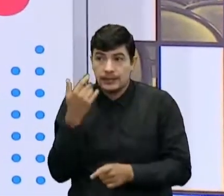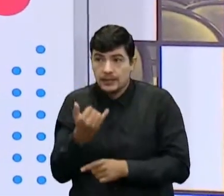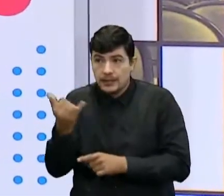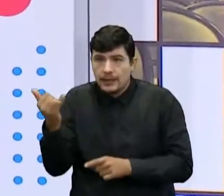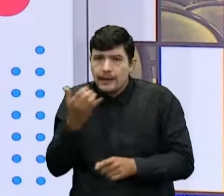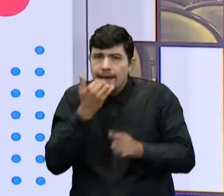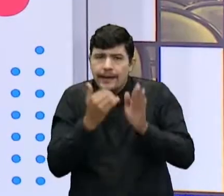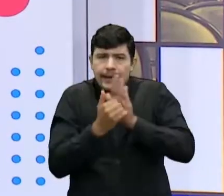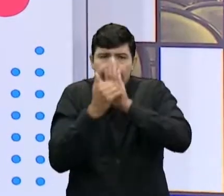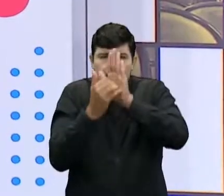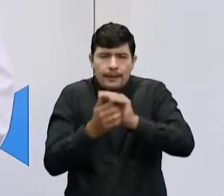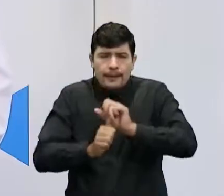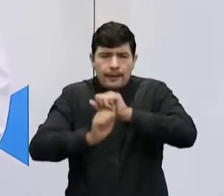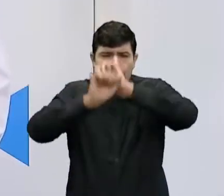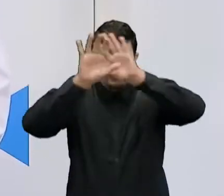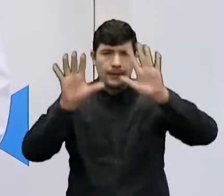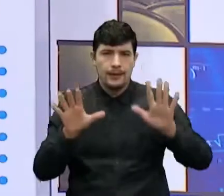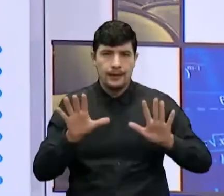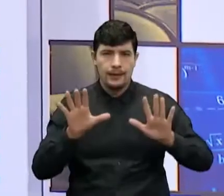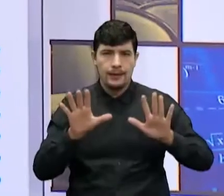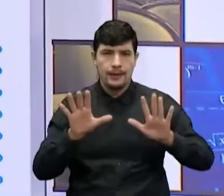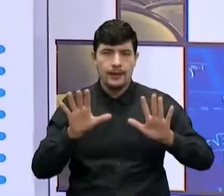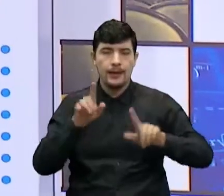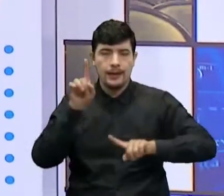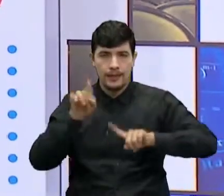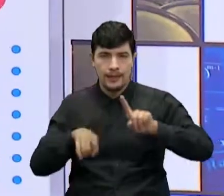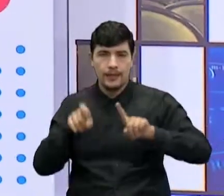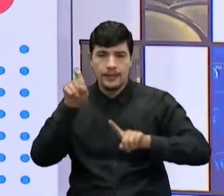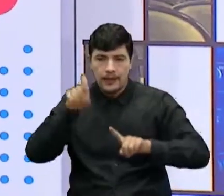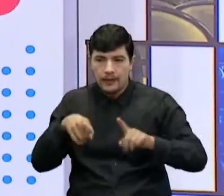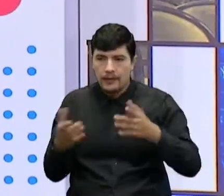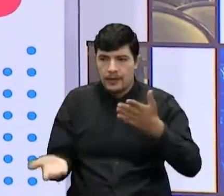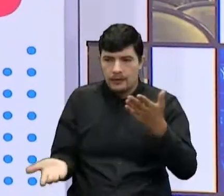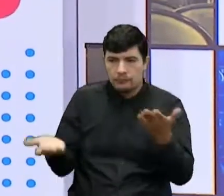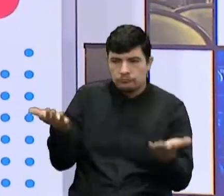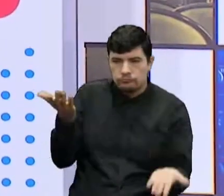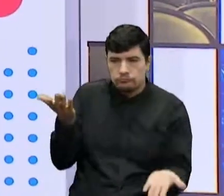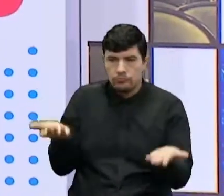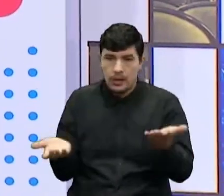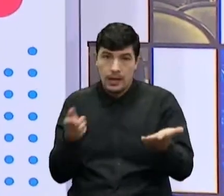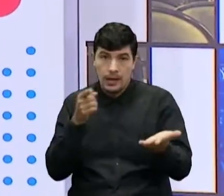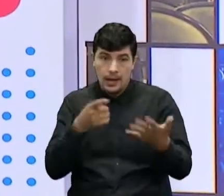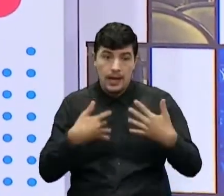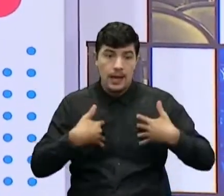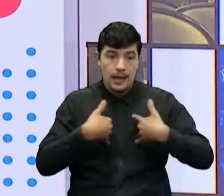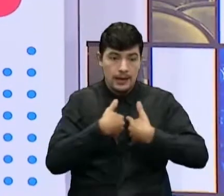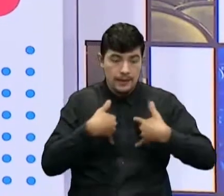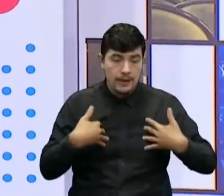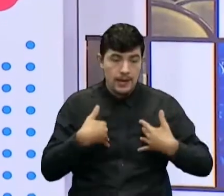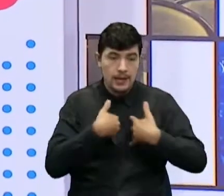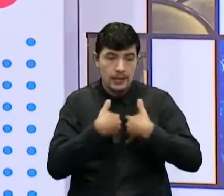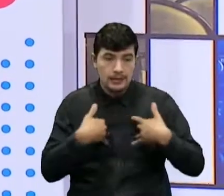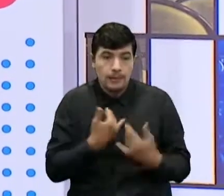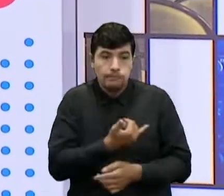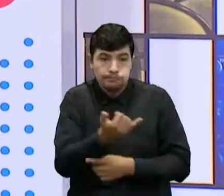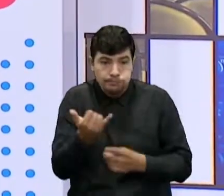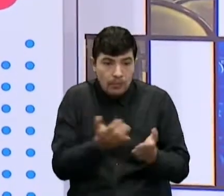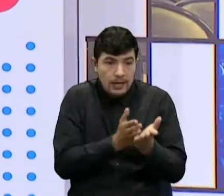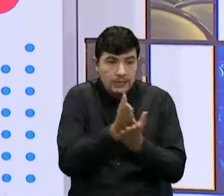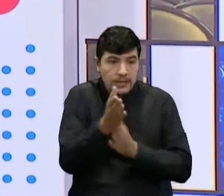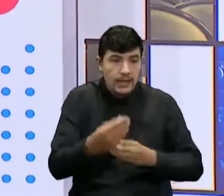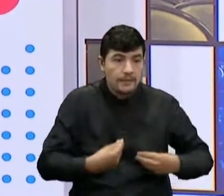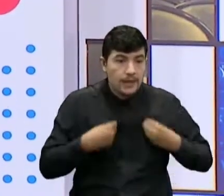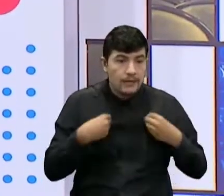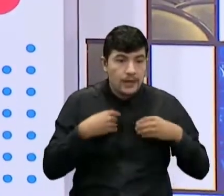ejemplos muy, pero muy claros Sí Tienen que, para que existan ¿Cierto? Ellos tienen que complementarse